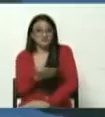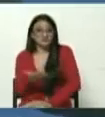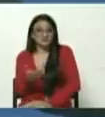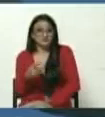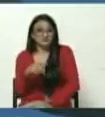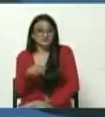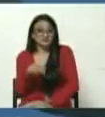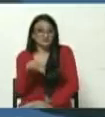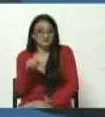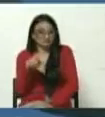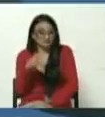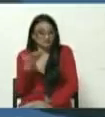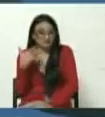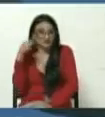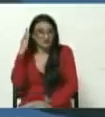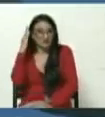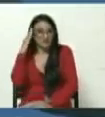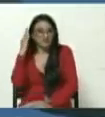extrañen,